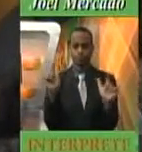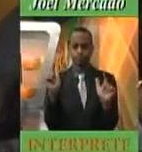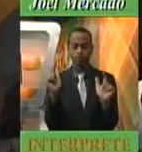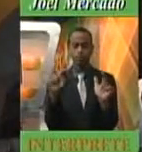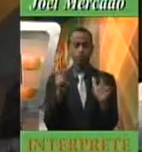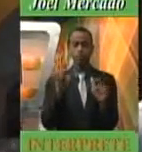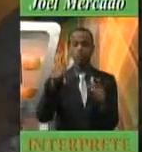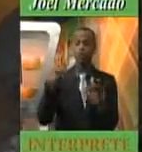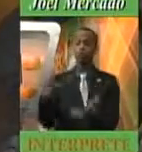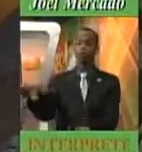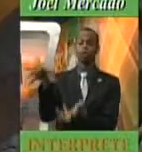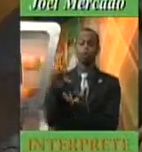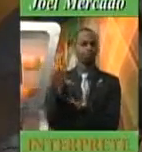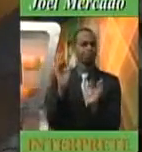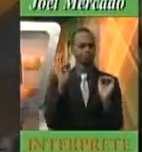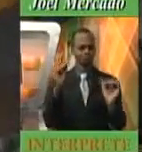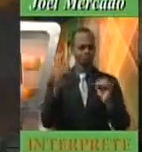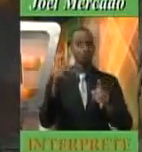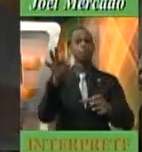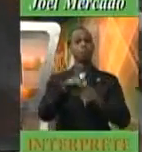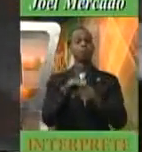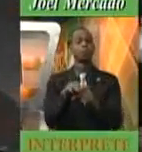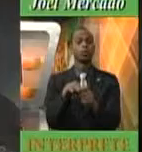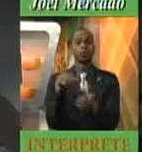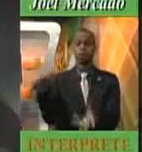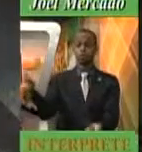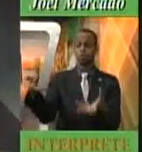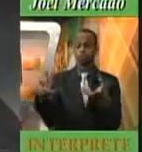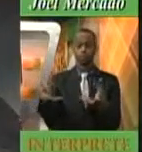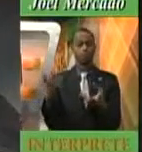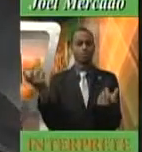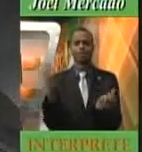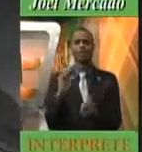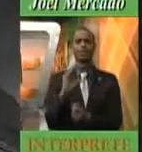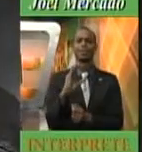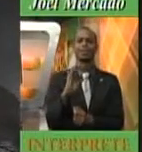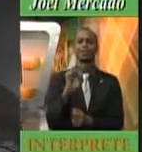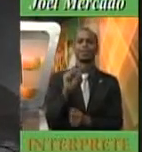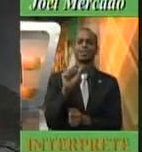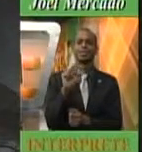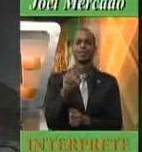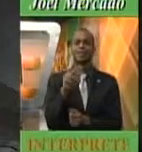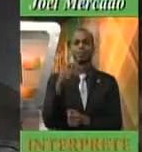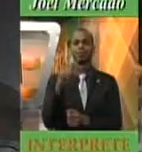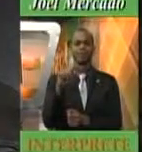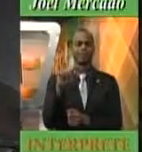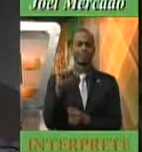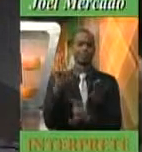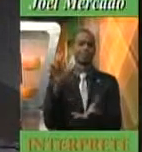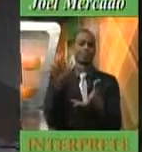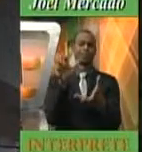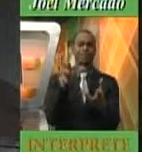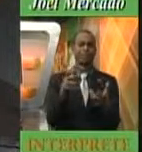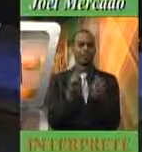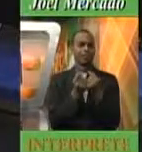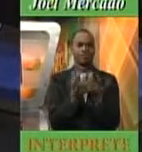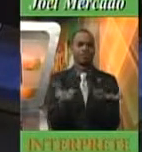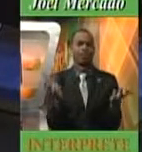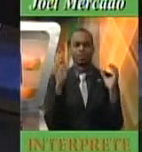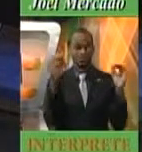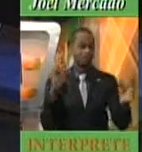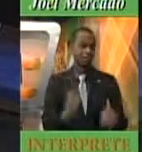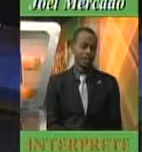sin la necesidad de la cajita. Porque si no, la cajita de César Prieto no darían jamás. No alcanzan. Deben, no alcanzan.